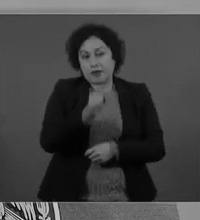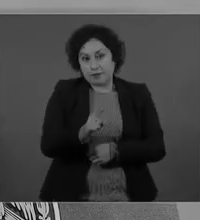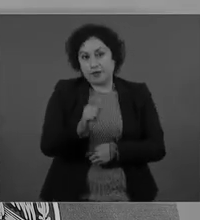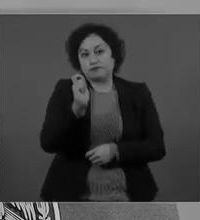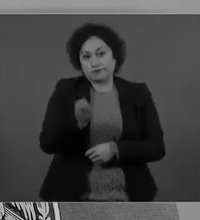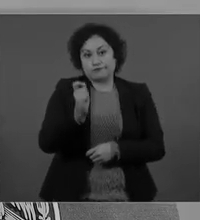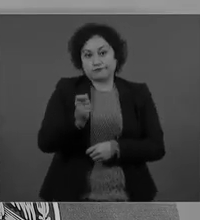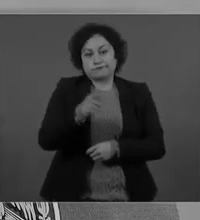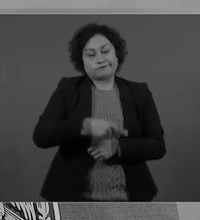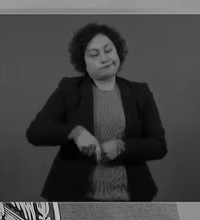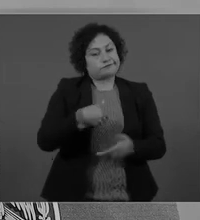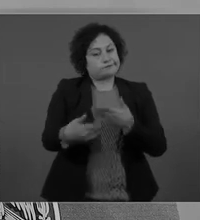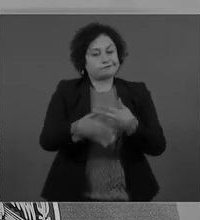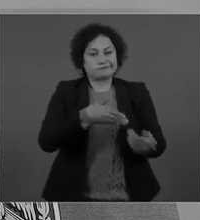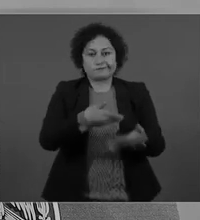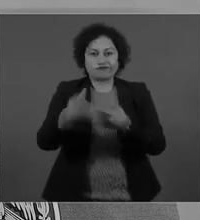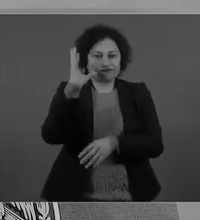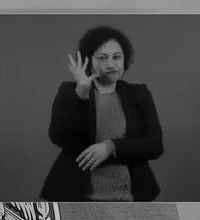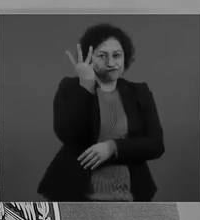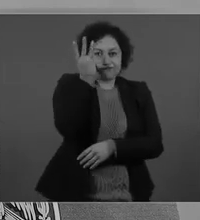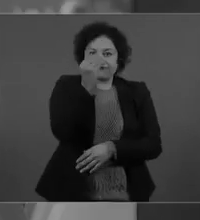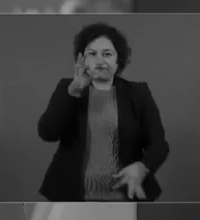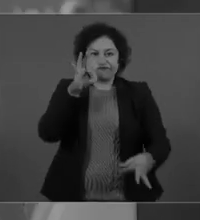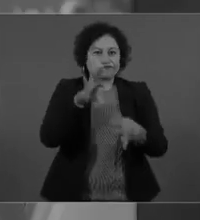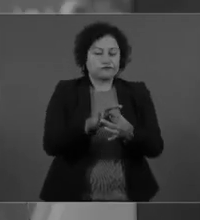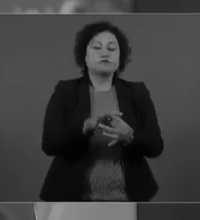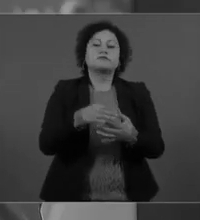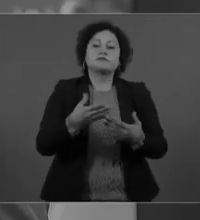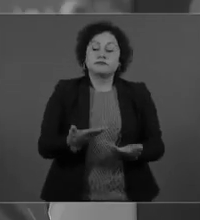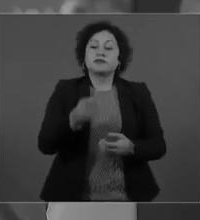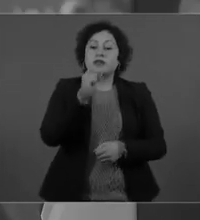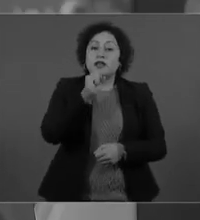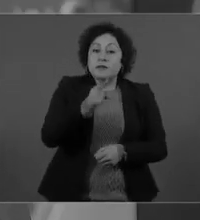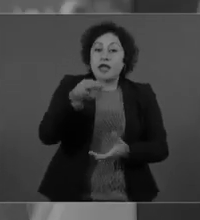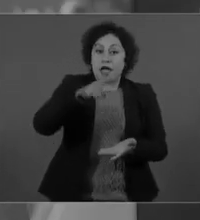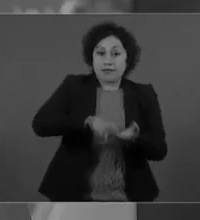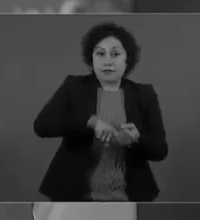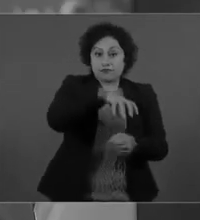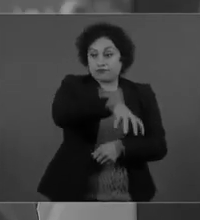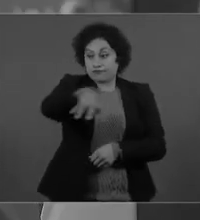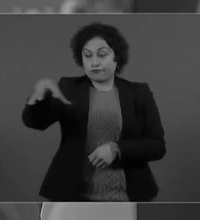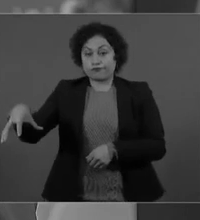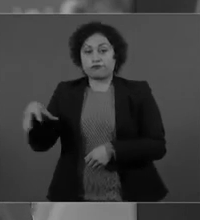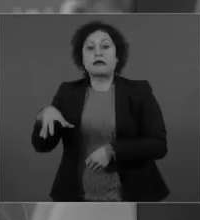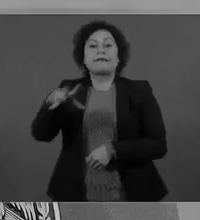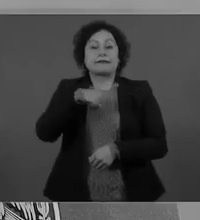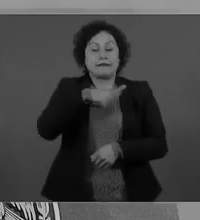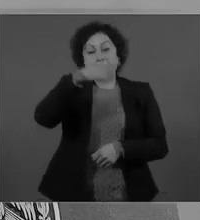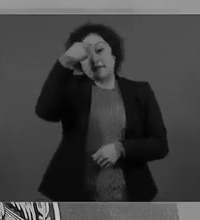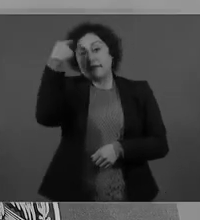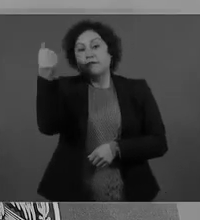el centro de control como los puestos de control zonal estarán equipados para que los operadores ahí puedan mantener